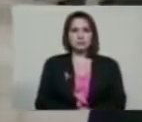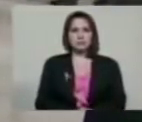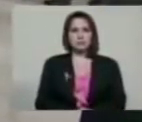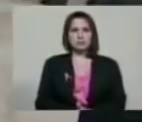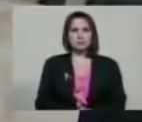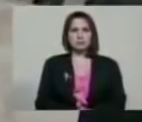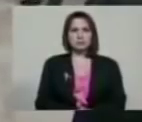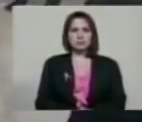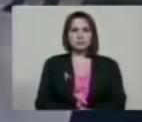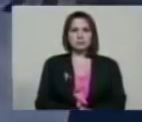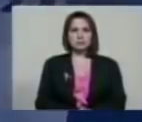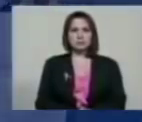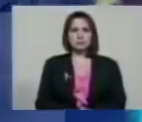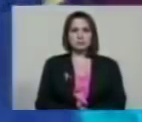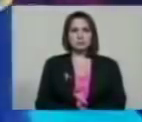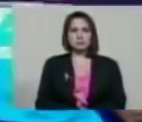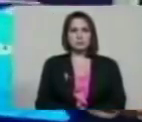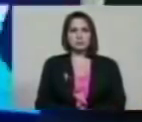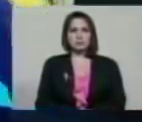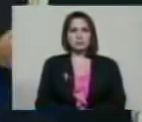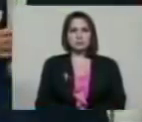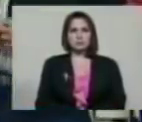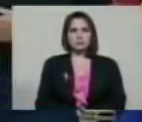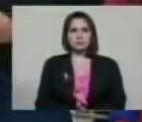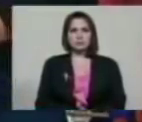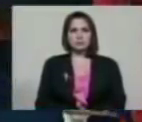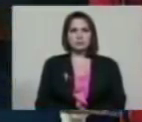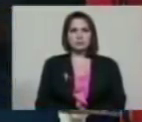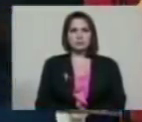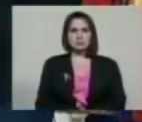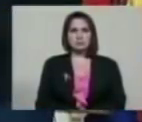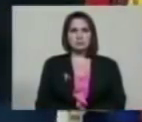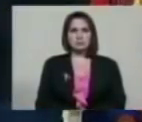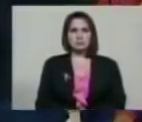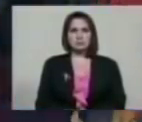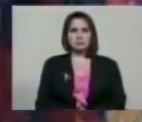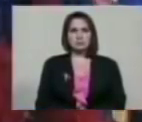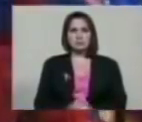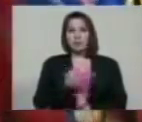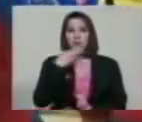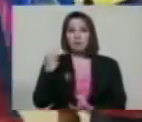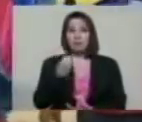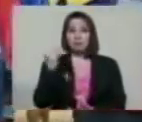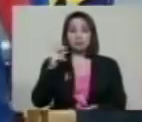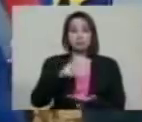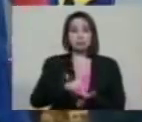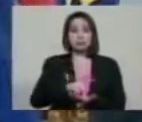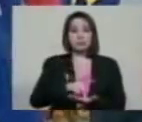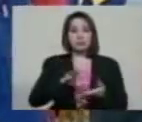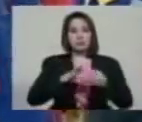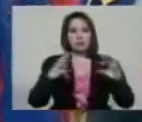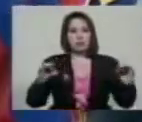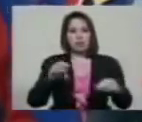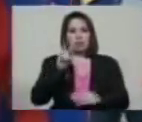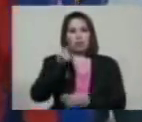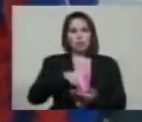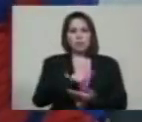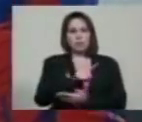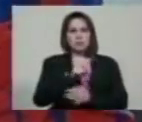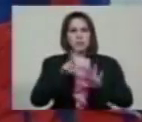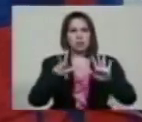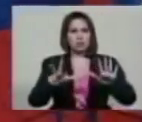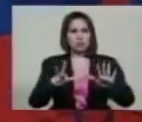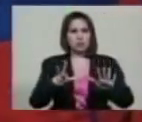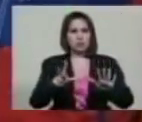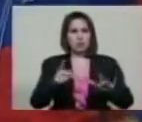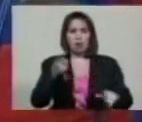Han sido homenajeados los atletas que participaron en las Olimpiadas de la Juventud Buenos Aires 2018 con la